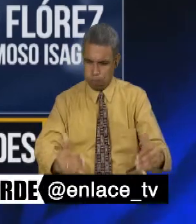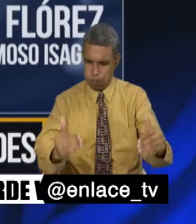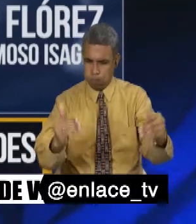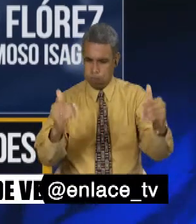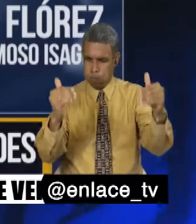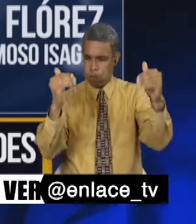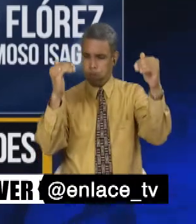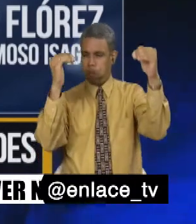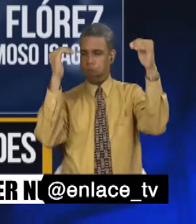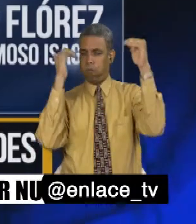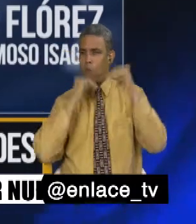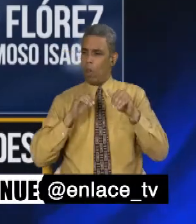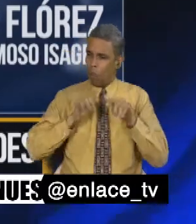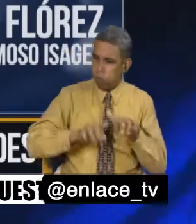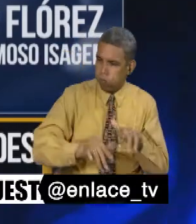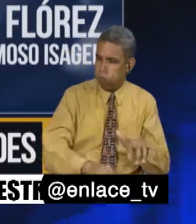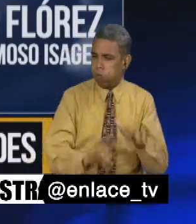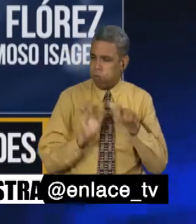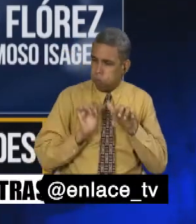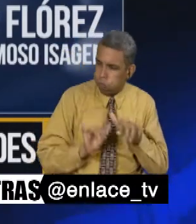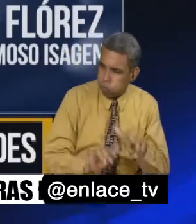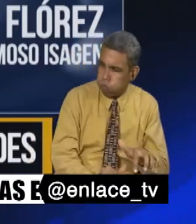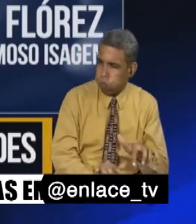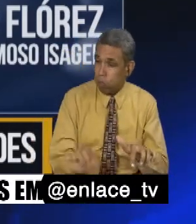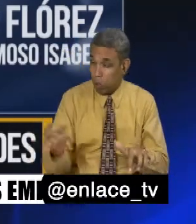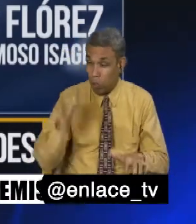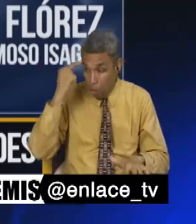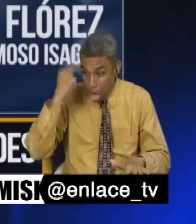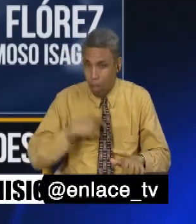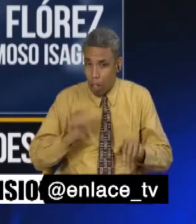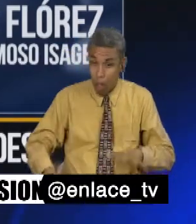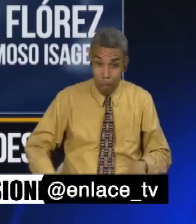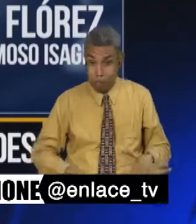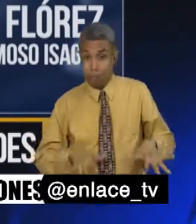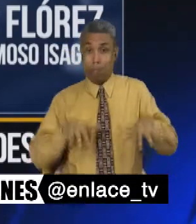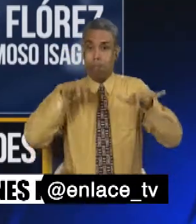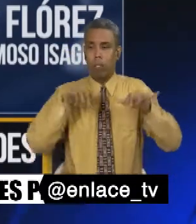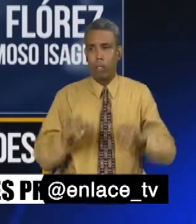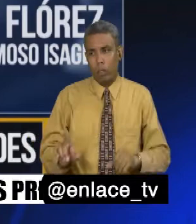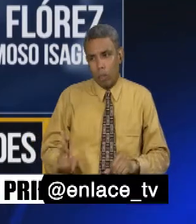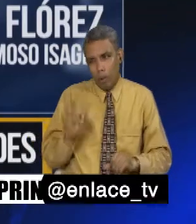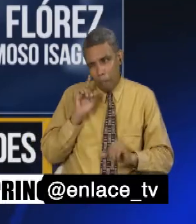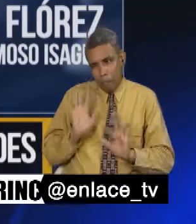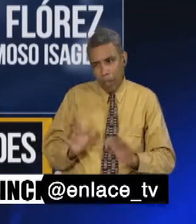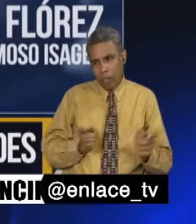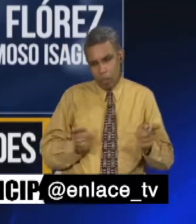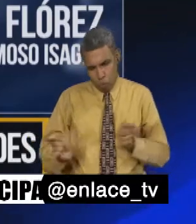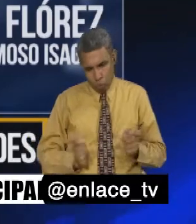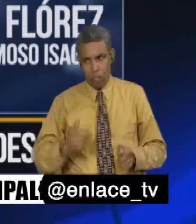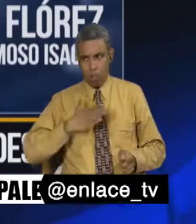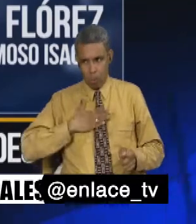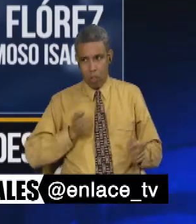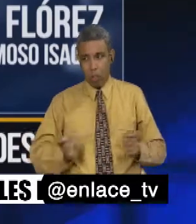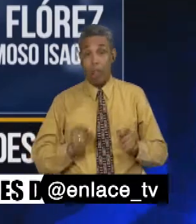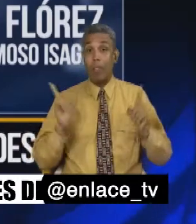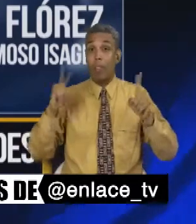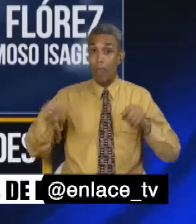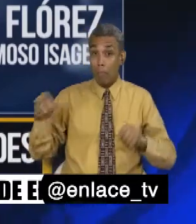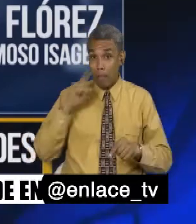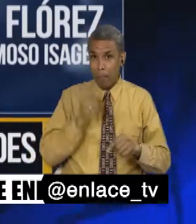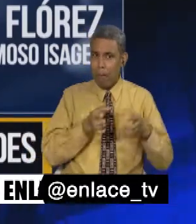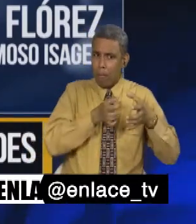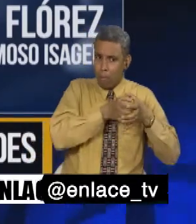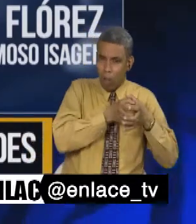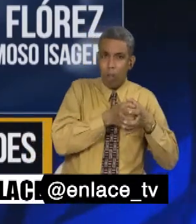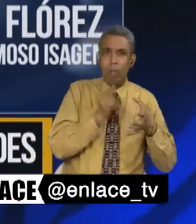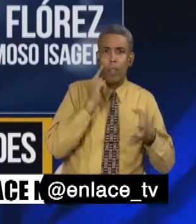importante vincular a representantes de los municipios, inclusive la visita de la Defensoría del Pueblo, como garante de todo el proceso